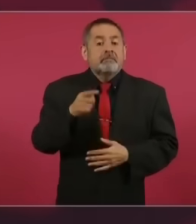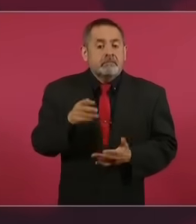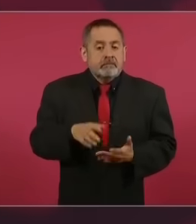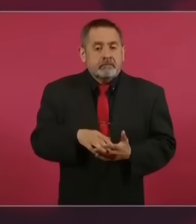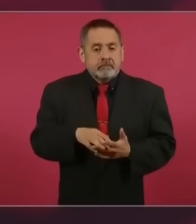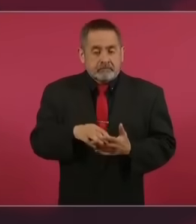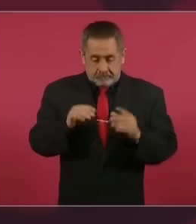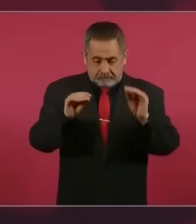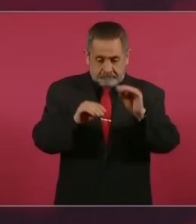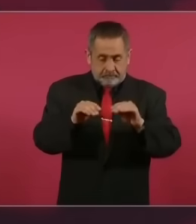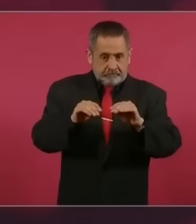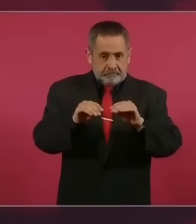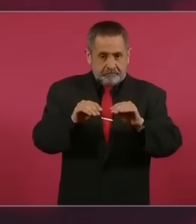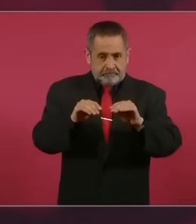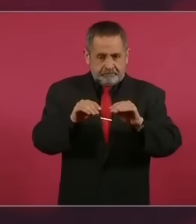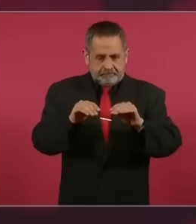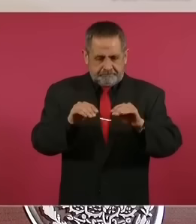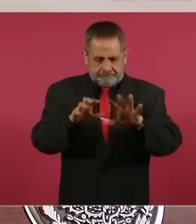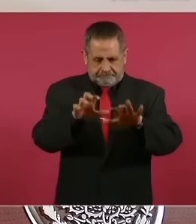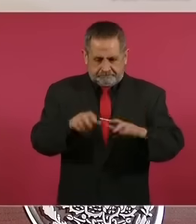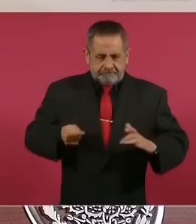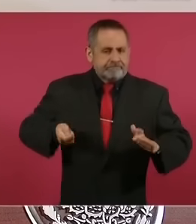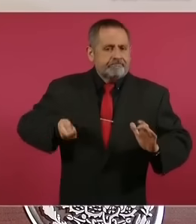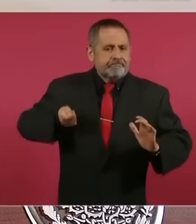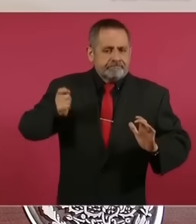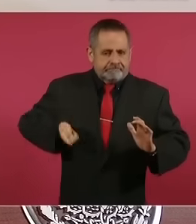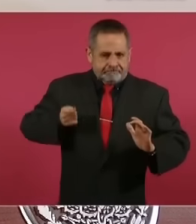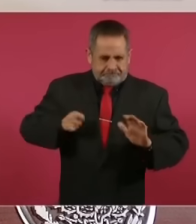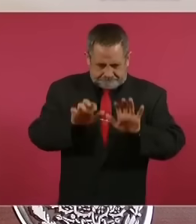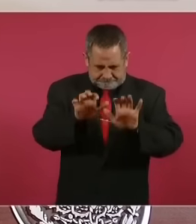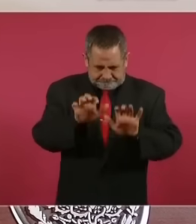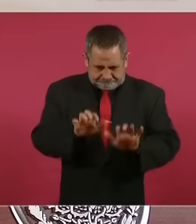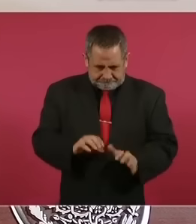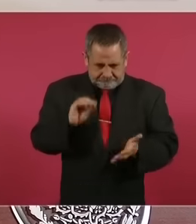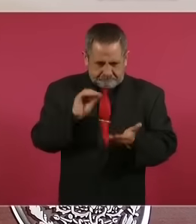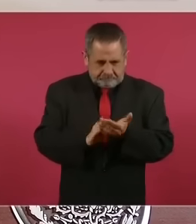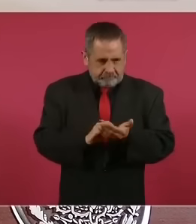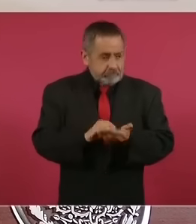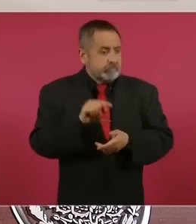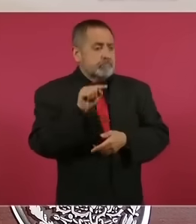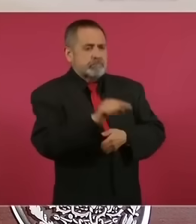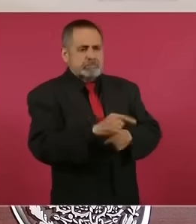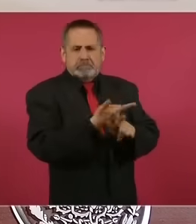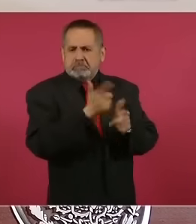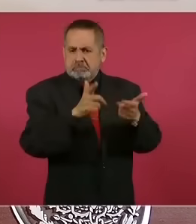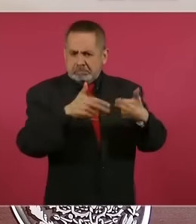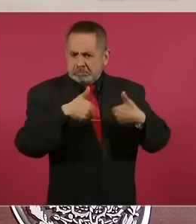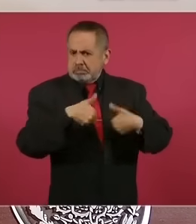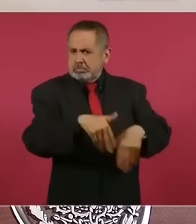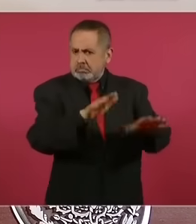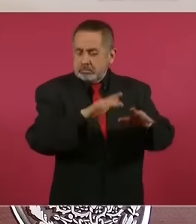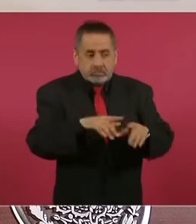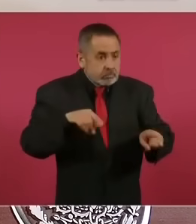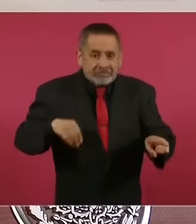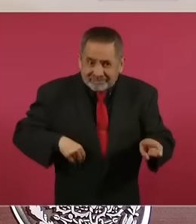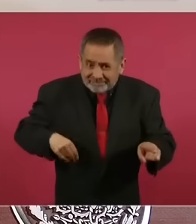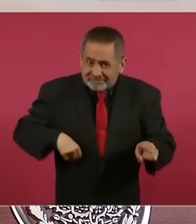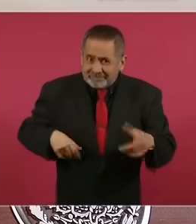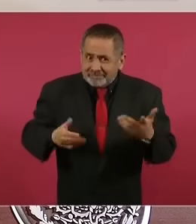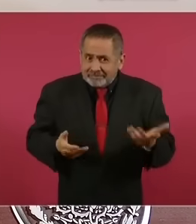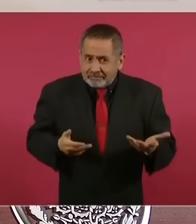se elabore una sentencia y se libere a los responsables